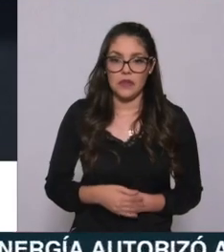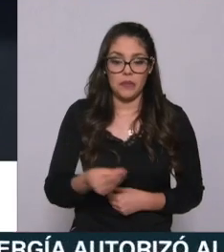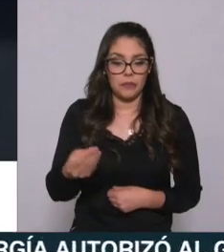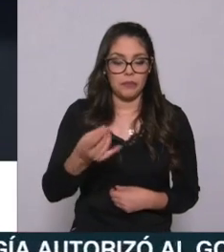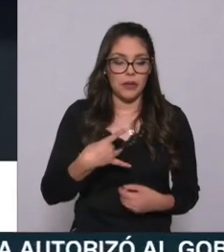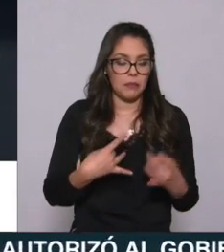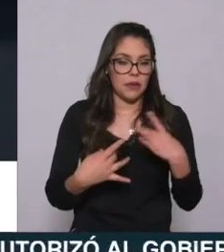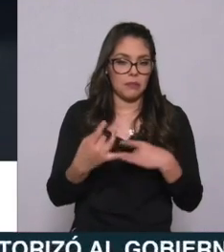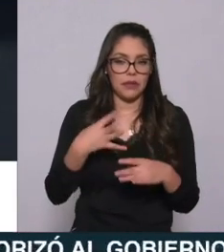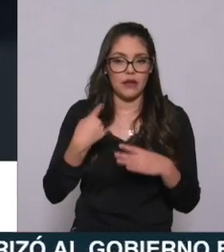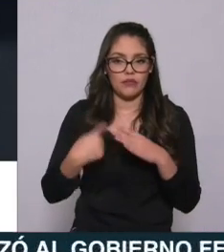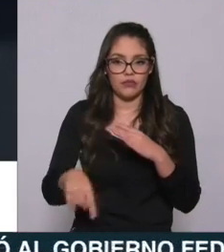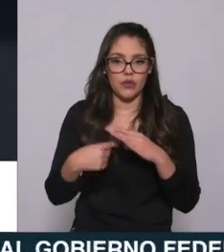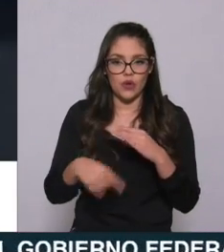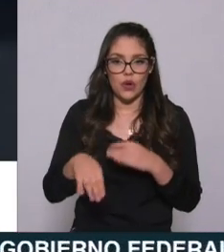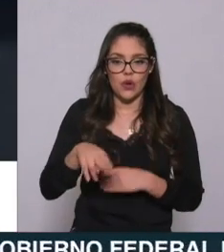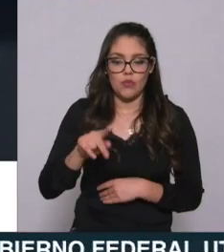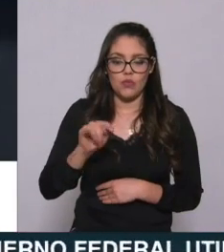nuestro correo, es